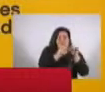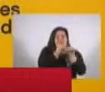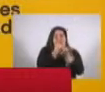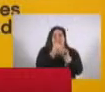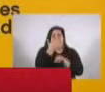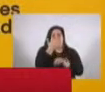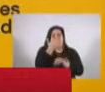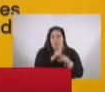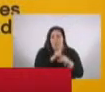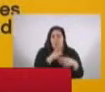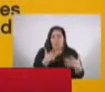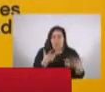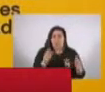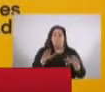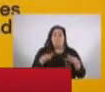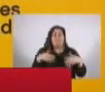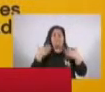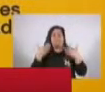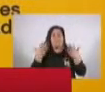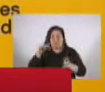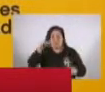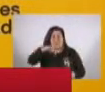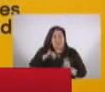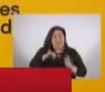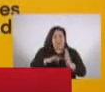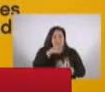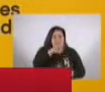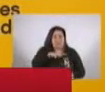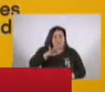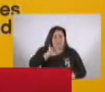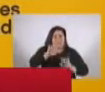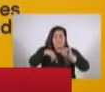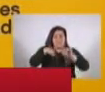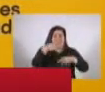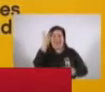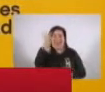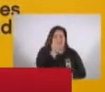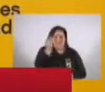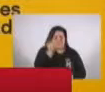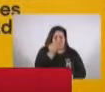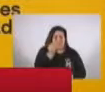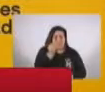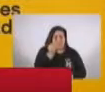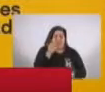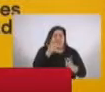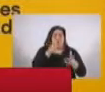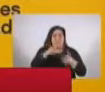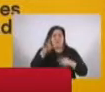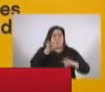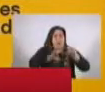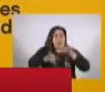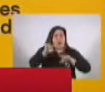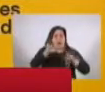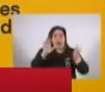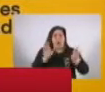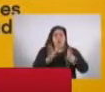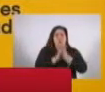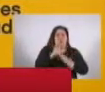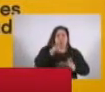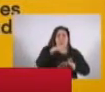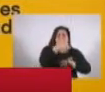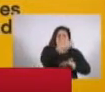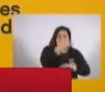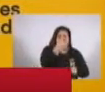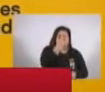ustedes tienen un plan para subsidiar chicos para que se vayan a fin de año y no me tenés subsidiado otras cuestiones o no le pones más dinero a otras